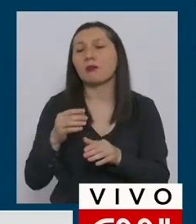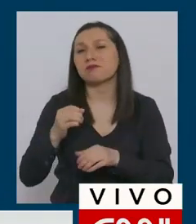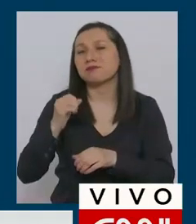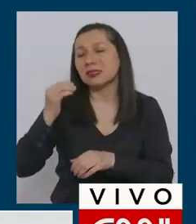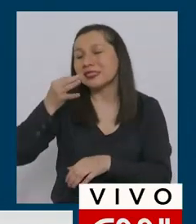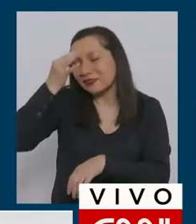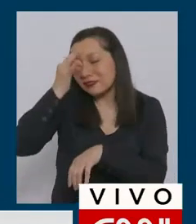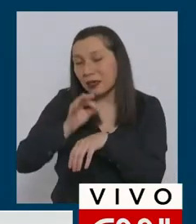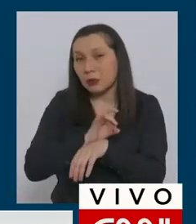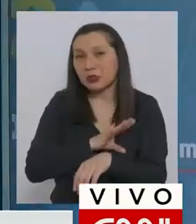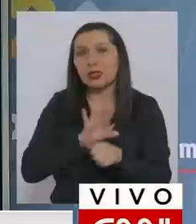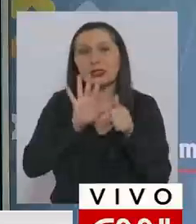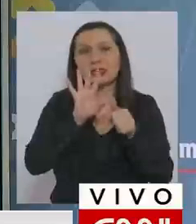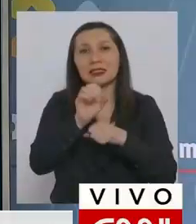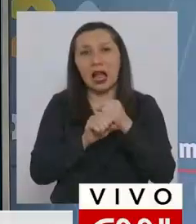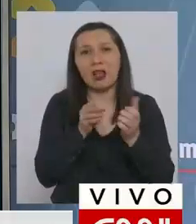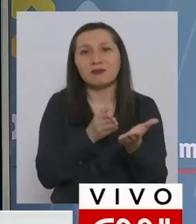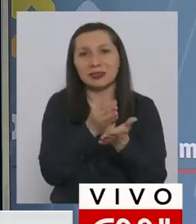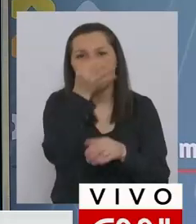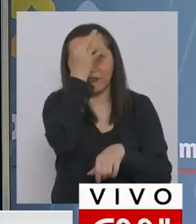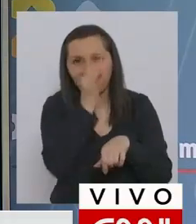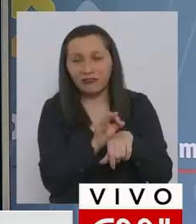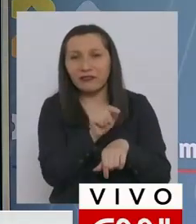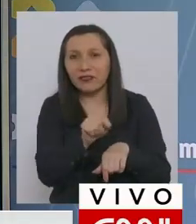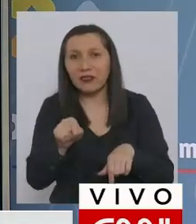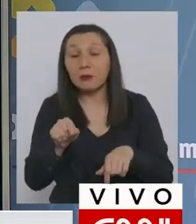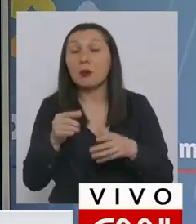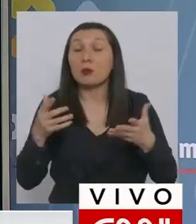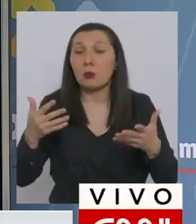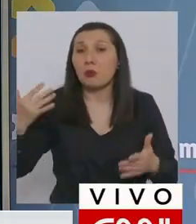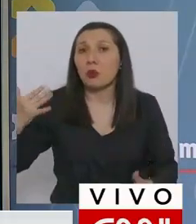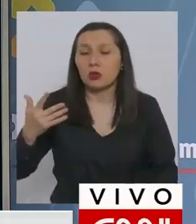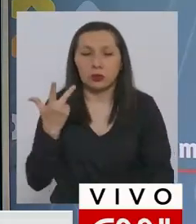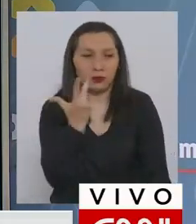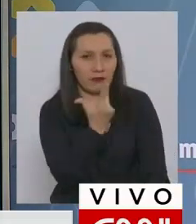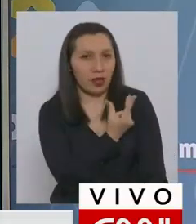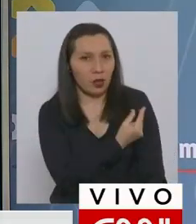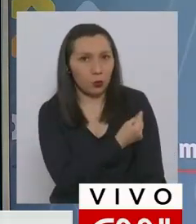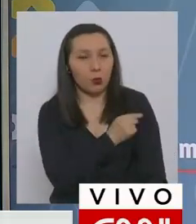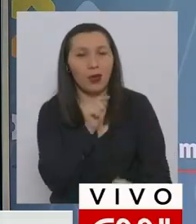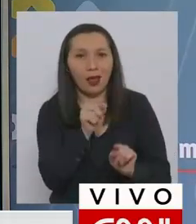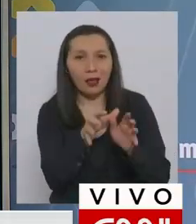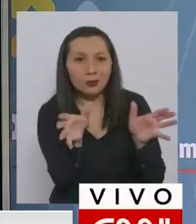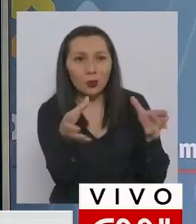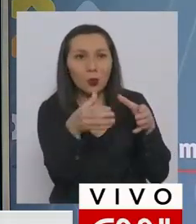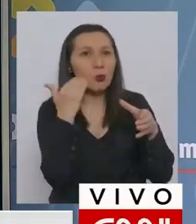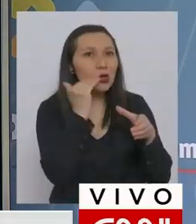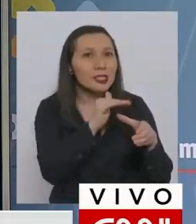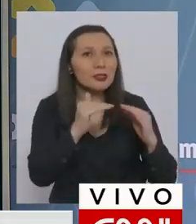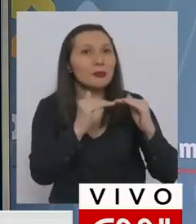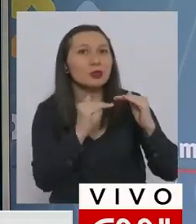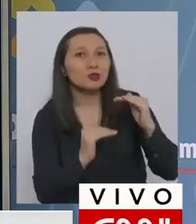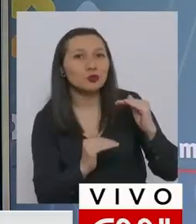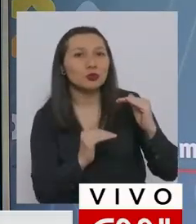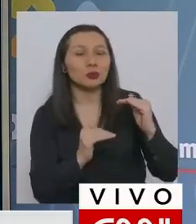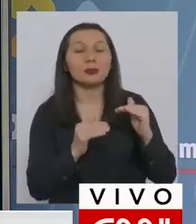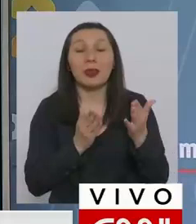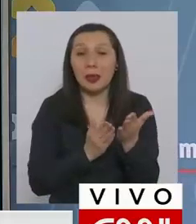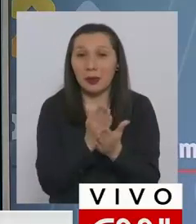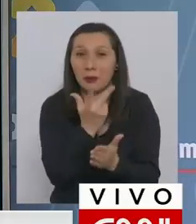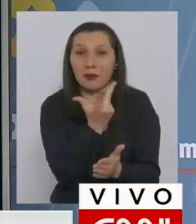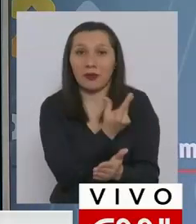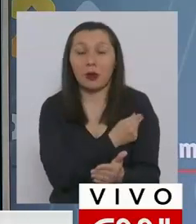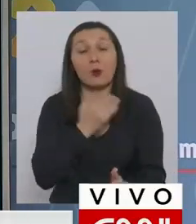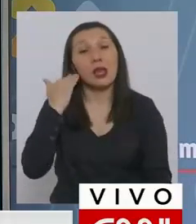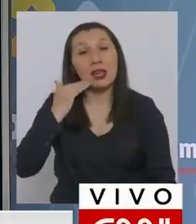inflamatorio multisistémico llamado SIM tiene fecha de hospitalización el día 5 de abril del 2020. El total de casos